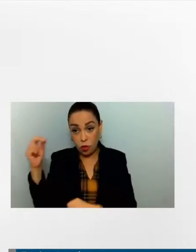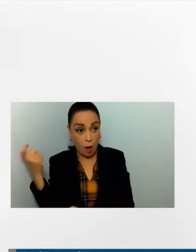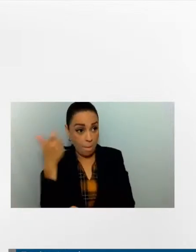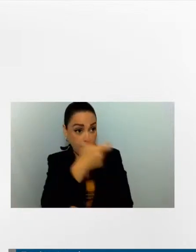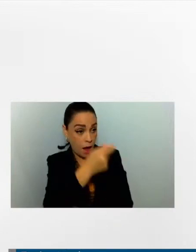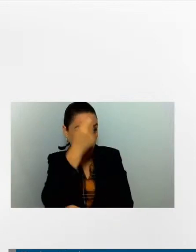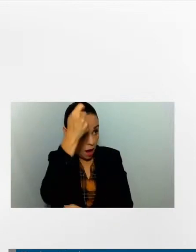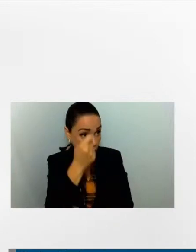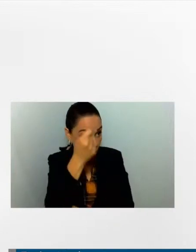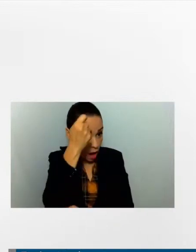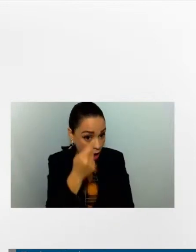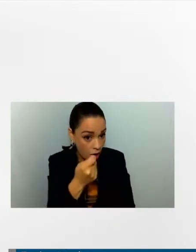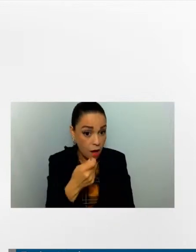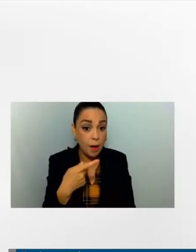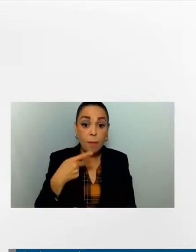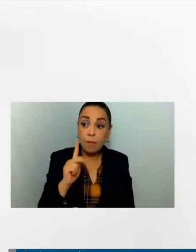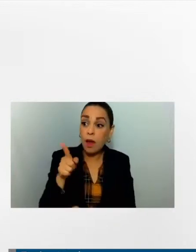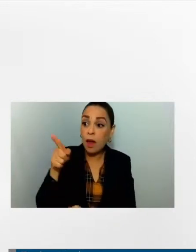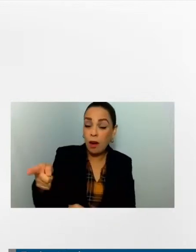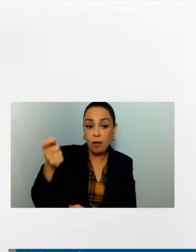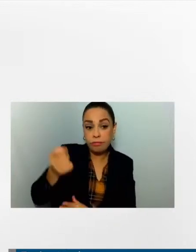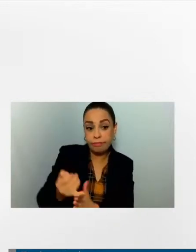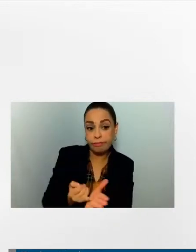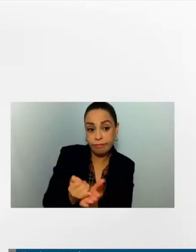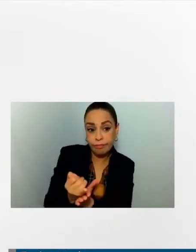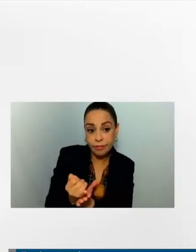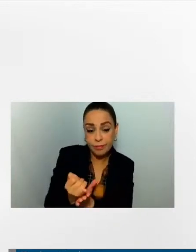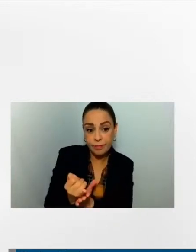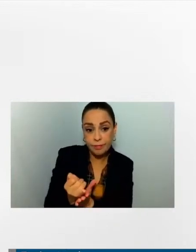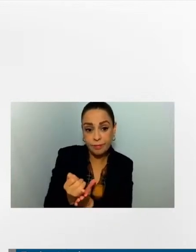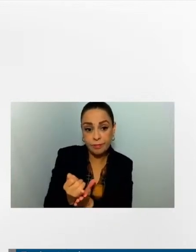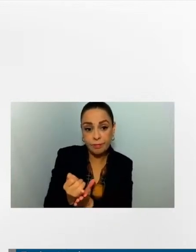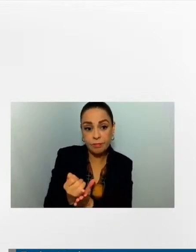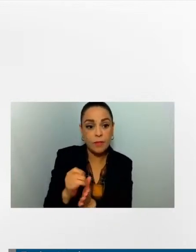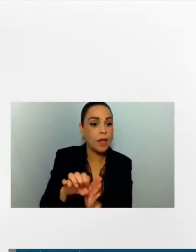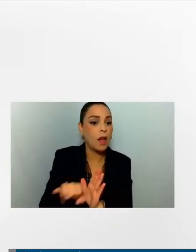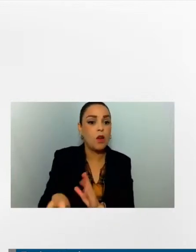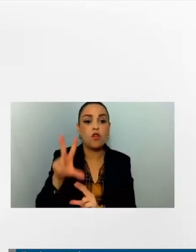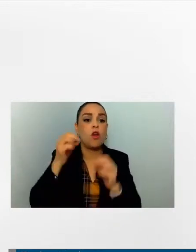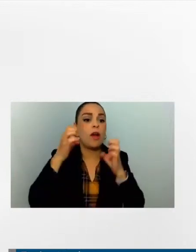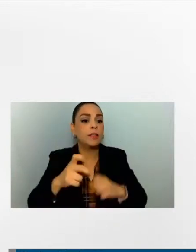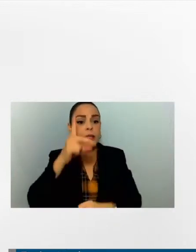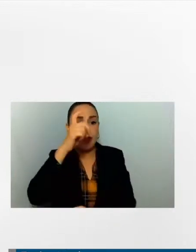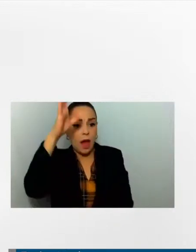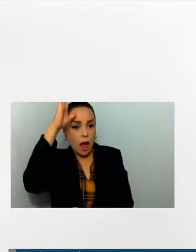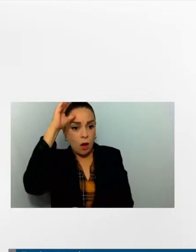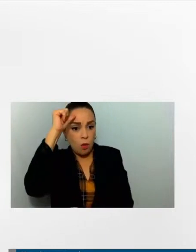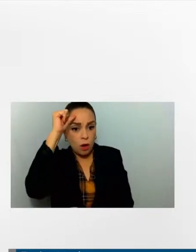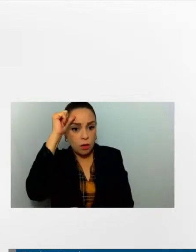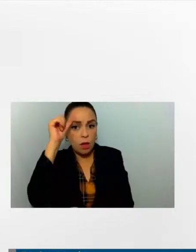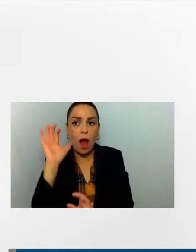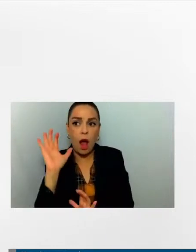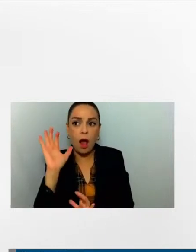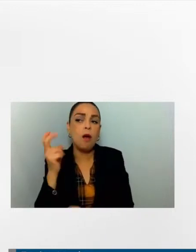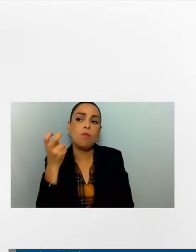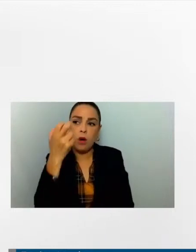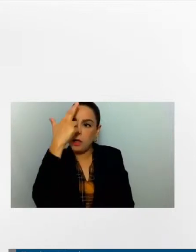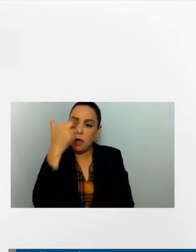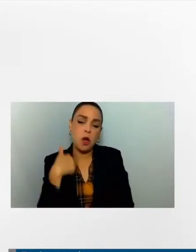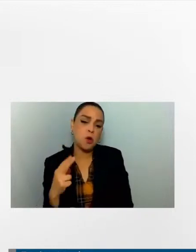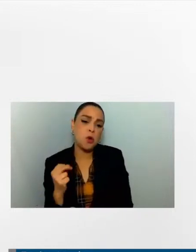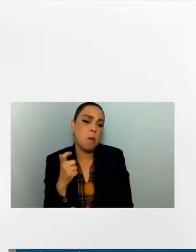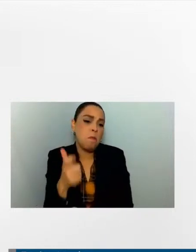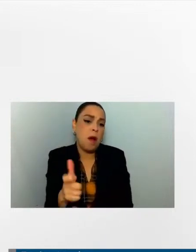una sentencia con la que no está de acuerdo el deudor alimentario y entonces no la cumple, ¿no? Y en